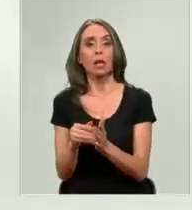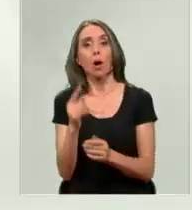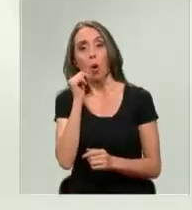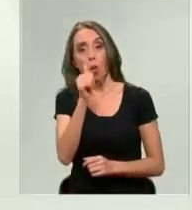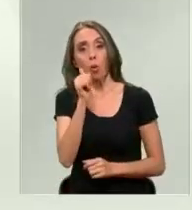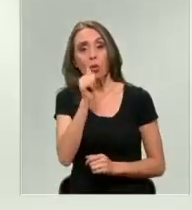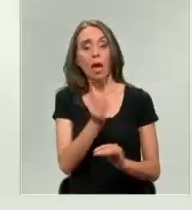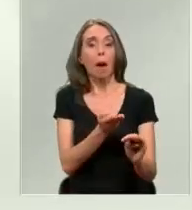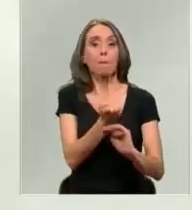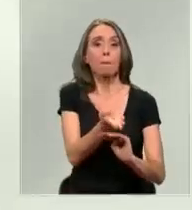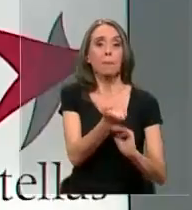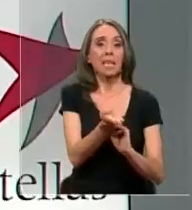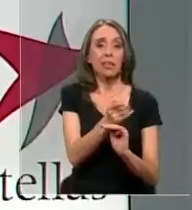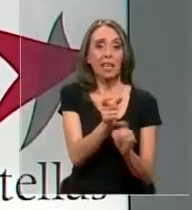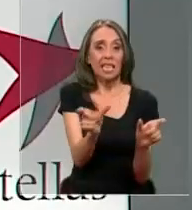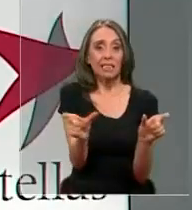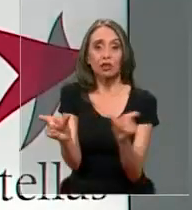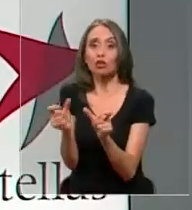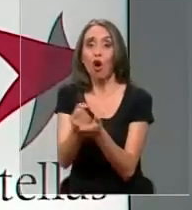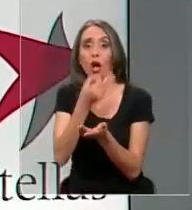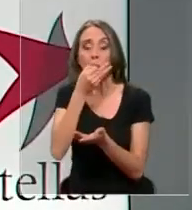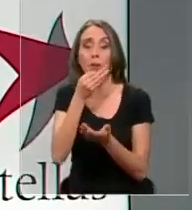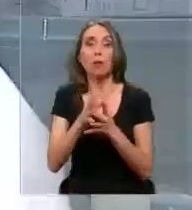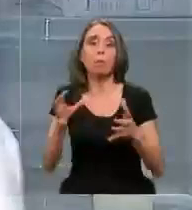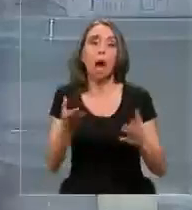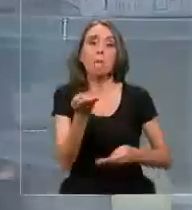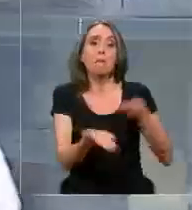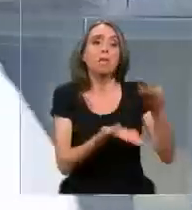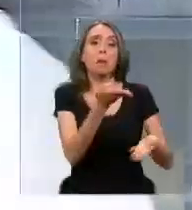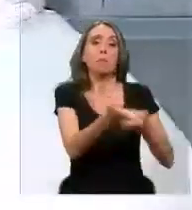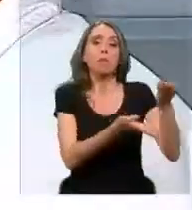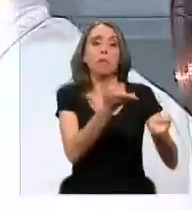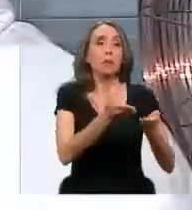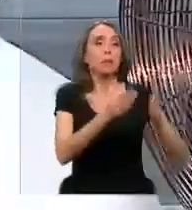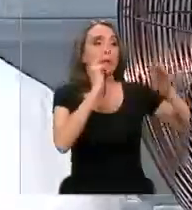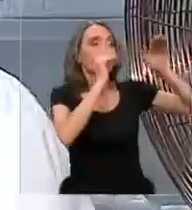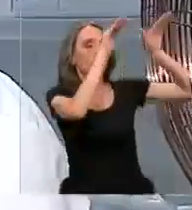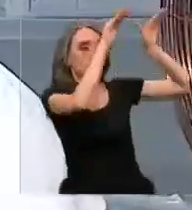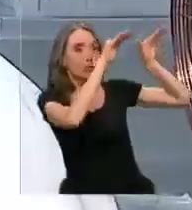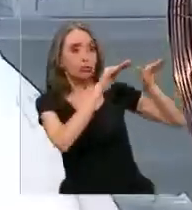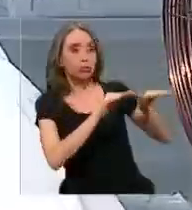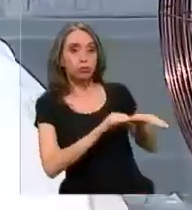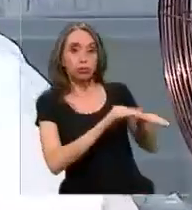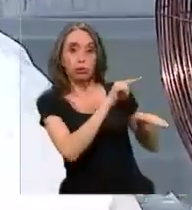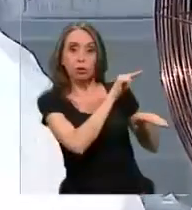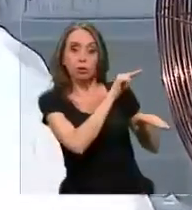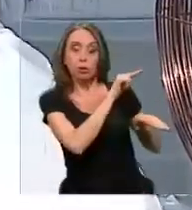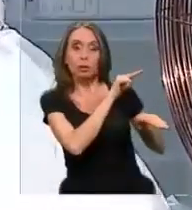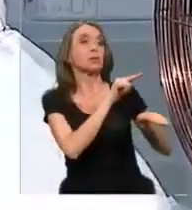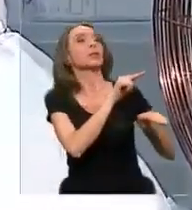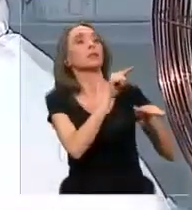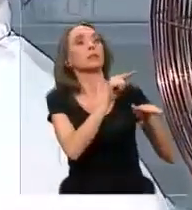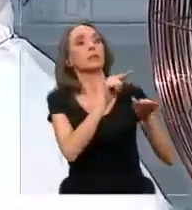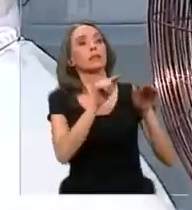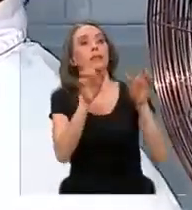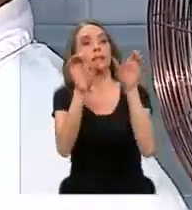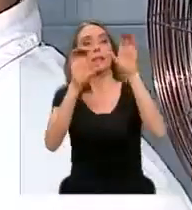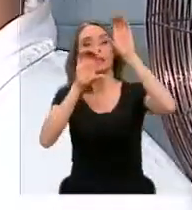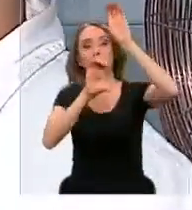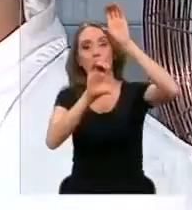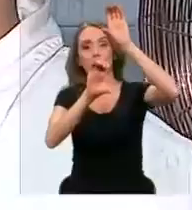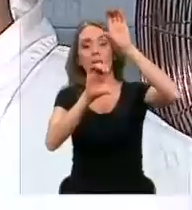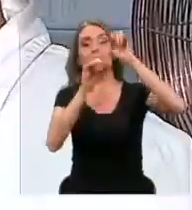día los pedidos de estas drogas aumentan en este estante podemos ver cómo está dividido por